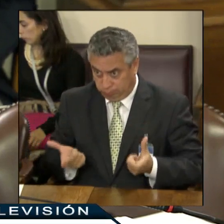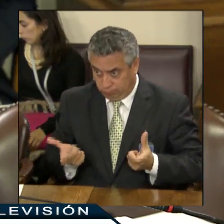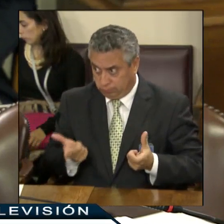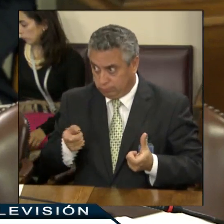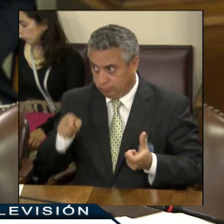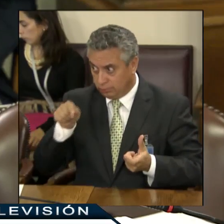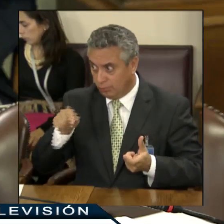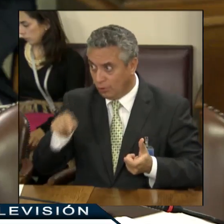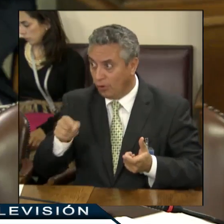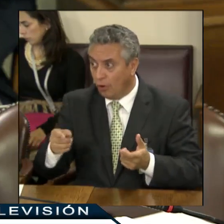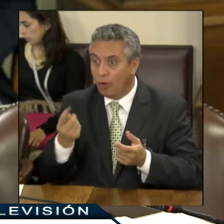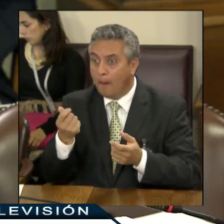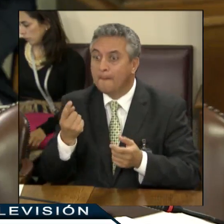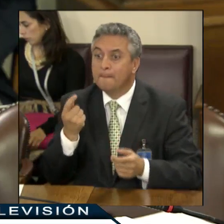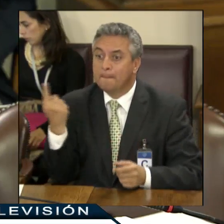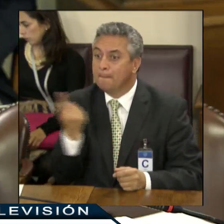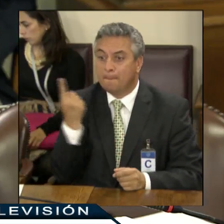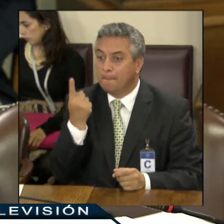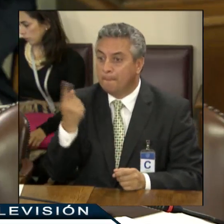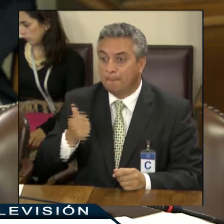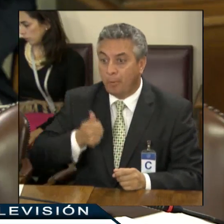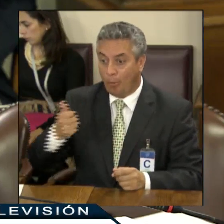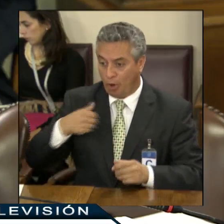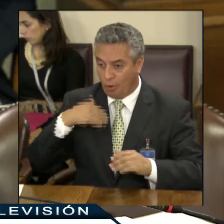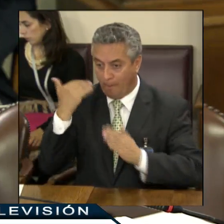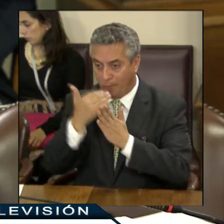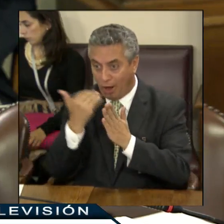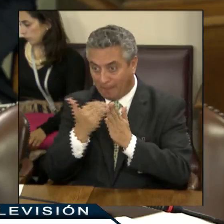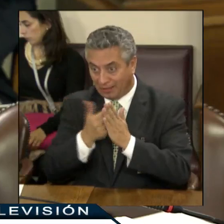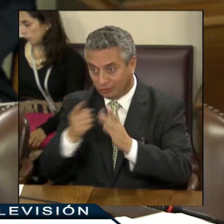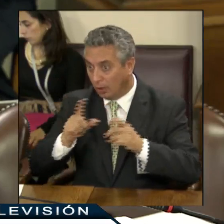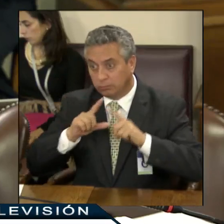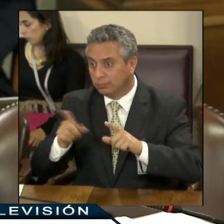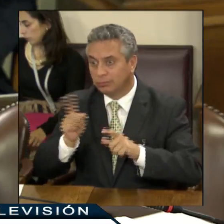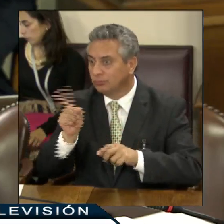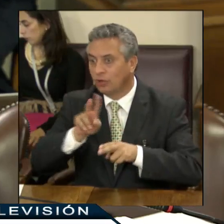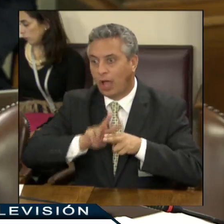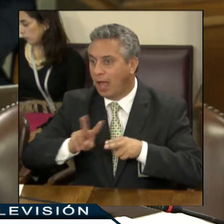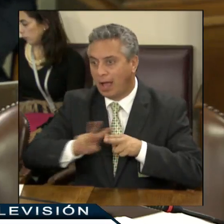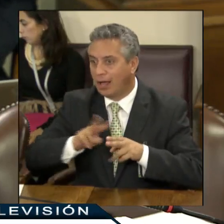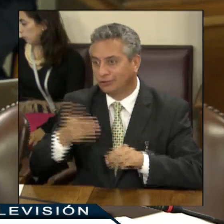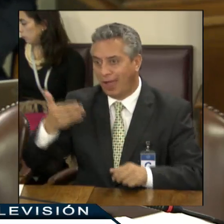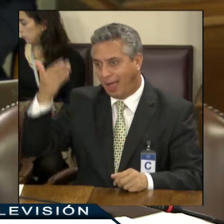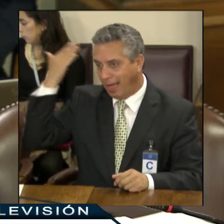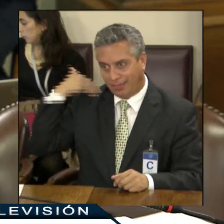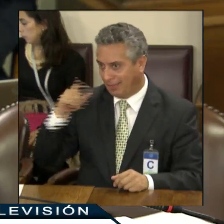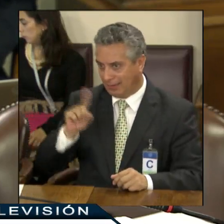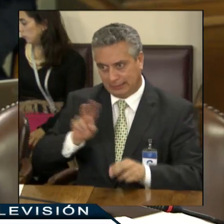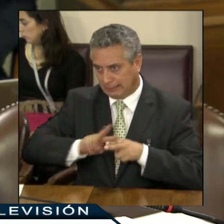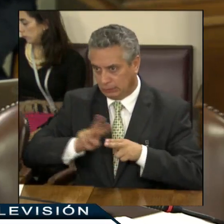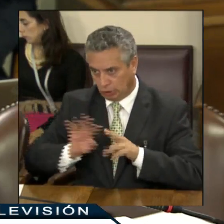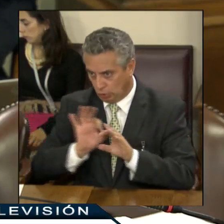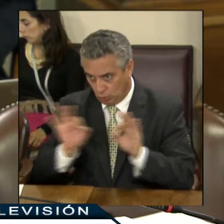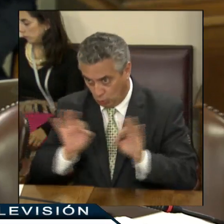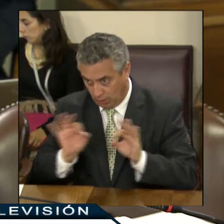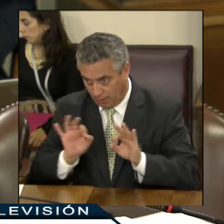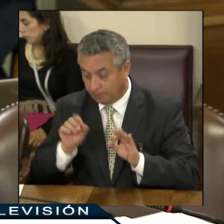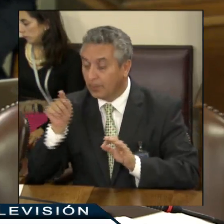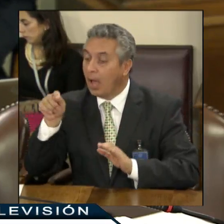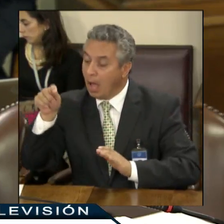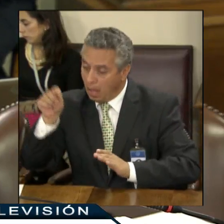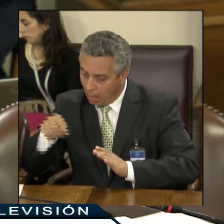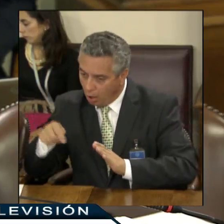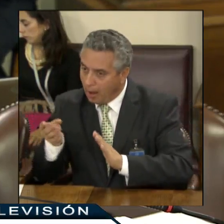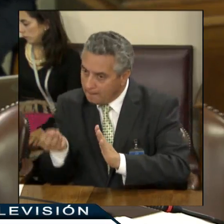por en forma propia o que levantara programación de esas características no se había hecho con anterioridad adicional a